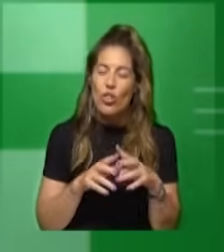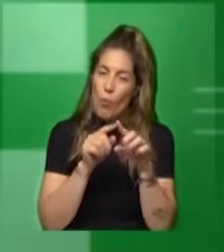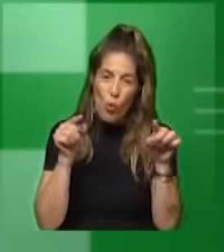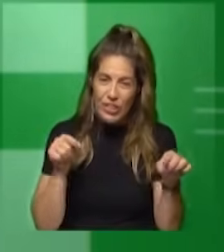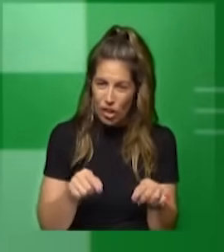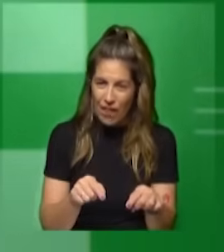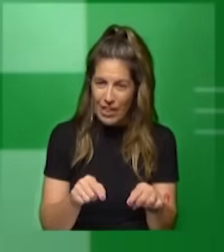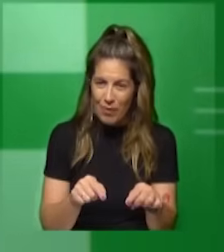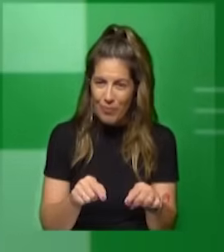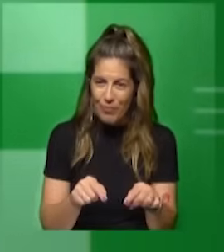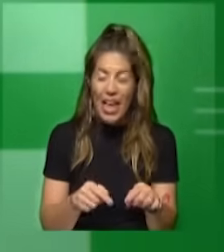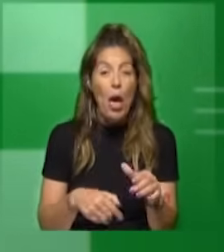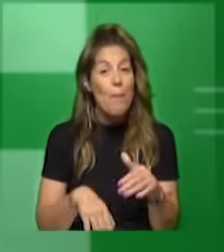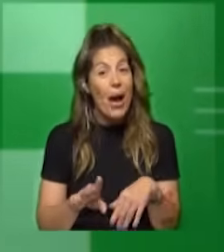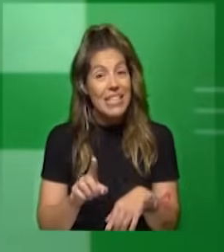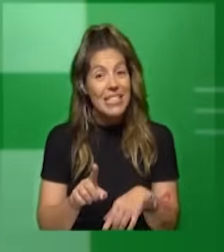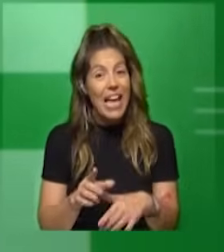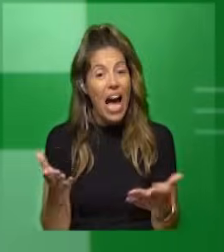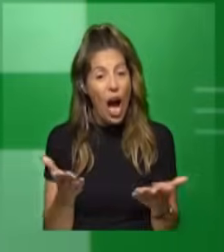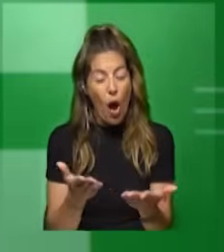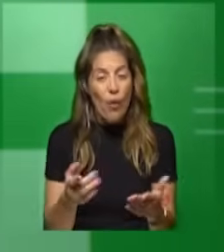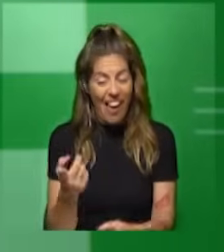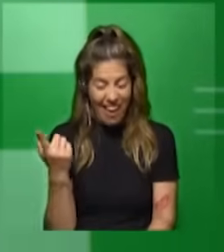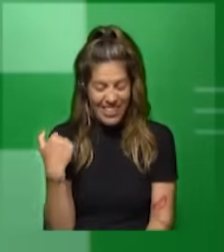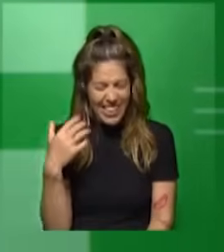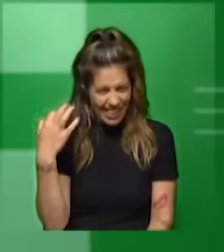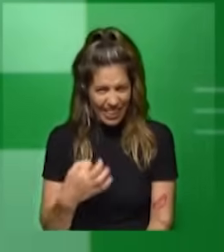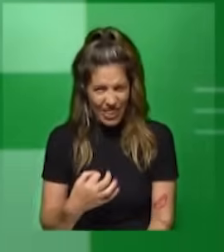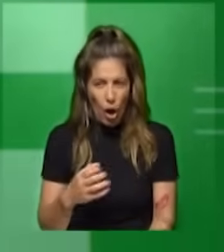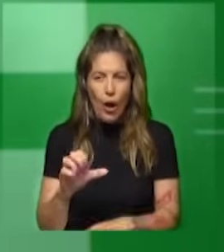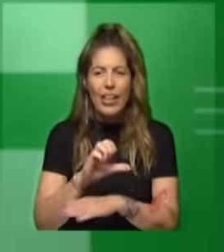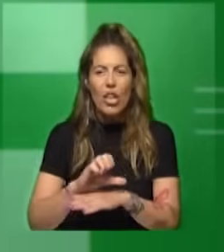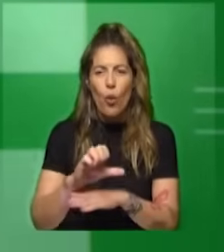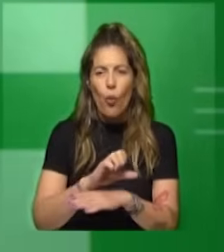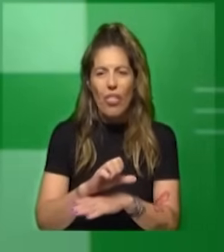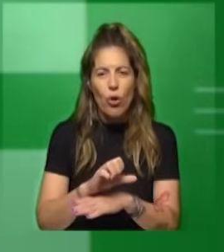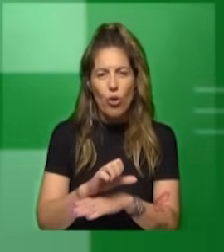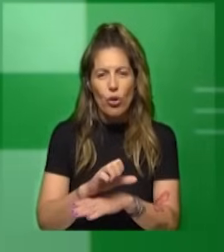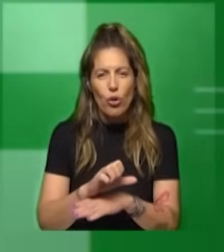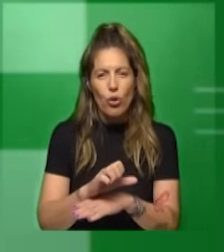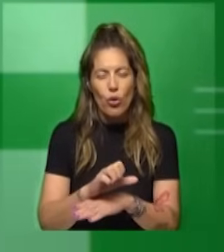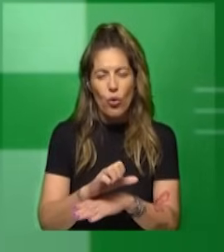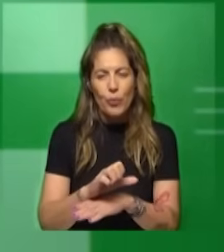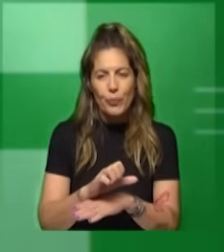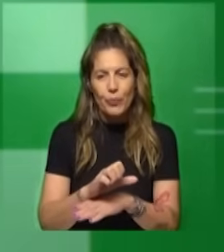cuestionable. Es más, ahora recién ayer, me parece que fue, en Ecuador hubo un gran...